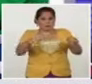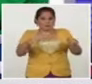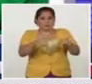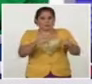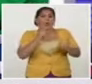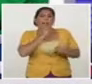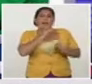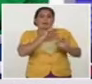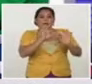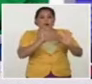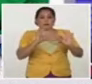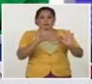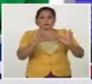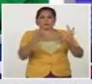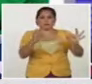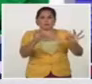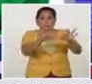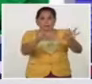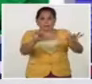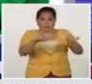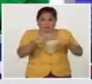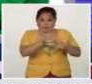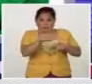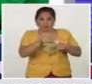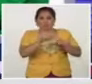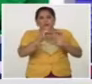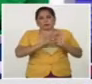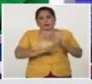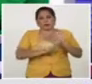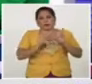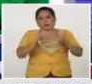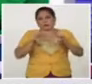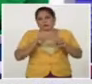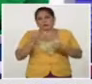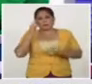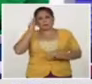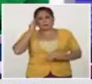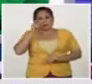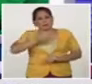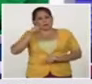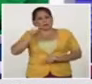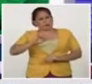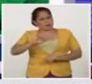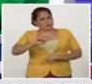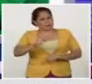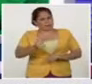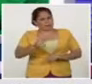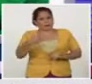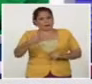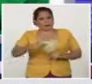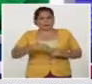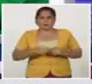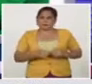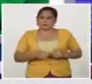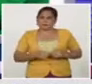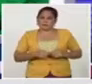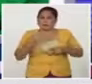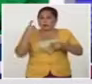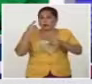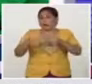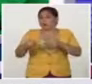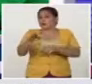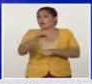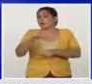número importante de casos, bueno, pues se adoptan medidas todavía más rigurosas que en el resto del